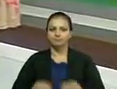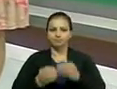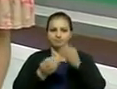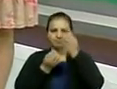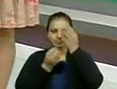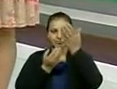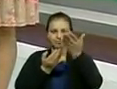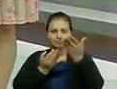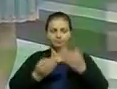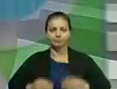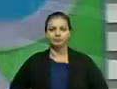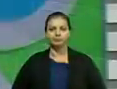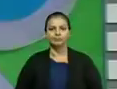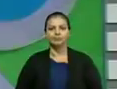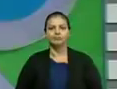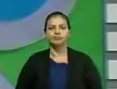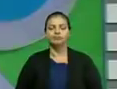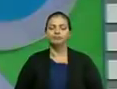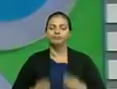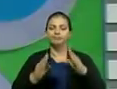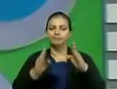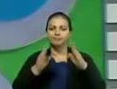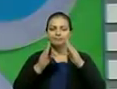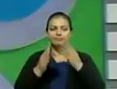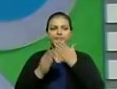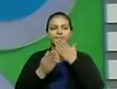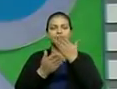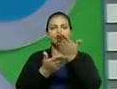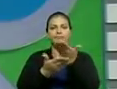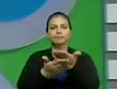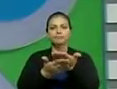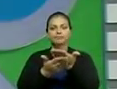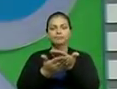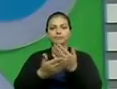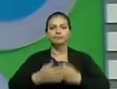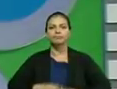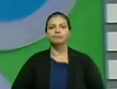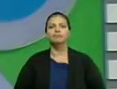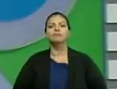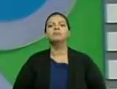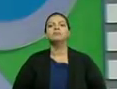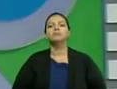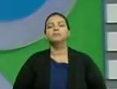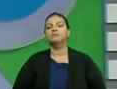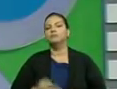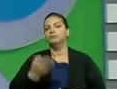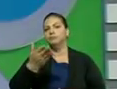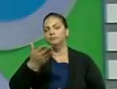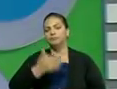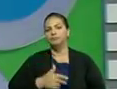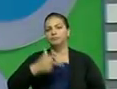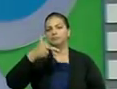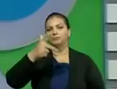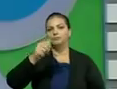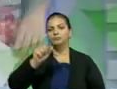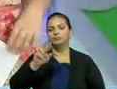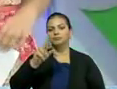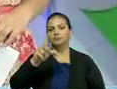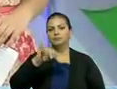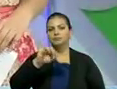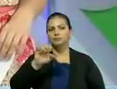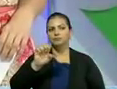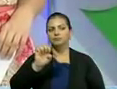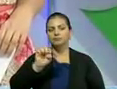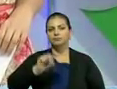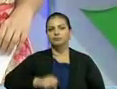Información desde exteriores, amigos televidentes, gracias por permanecer en nuestra sintonía. Una vez más nos enlazamos con nuestro compañero Charlie Pisa, quien se encuentra